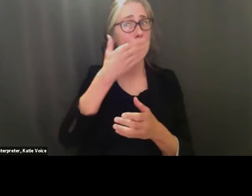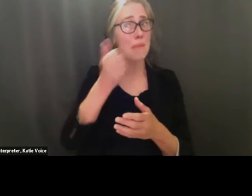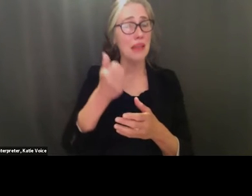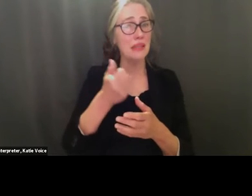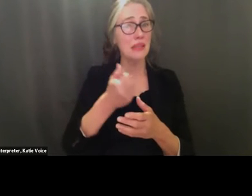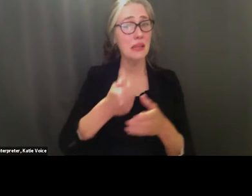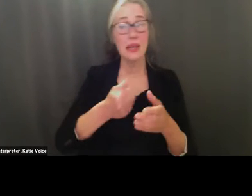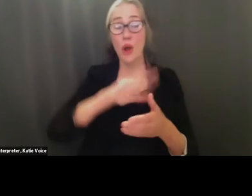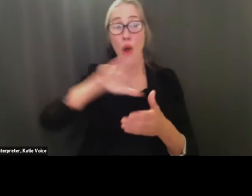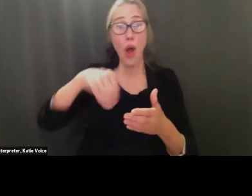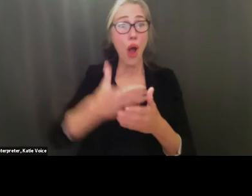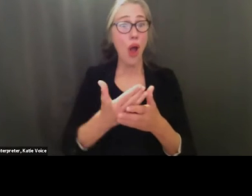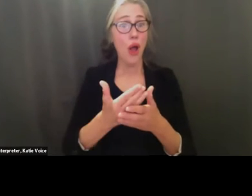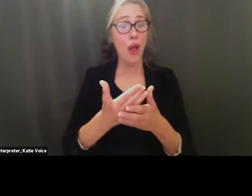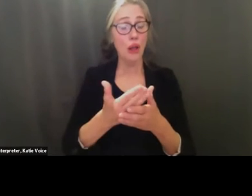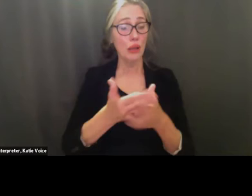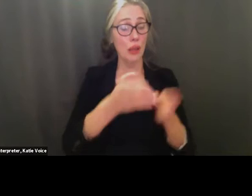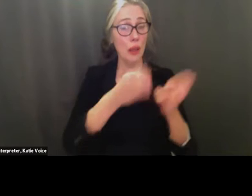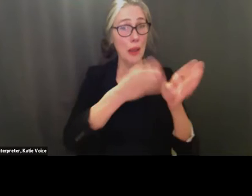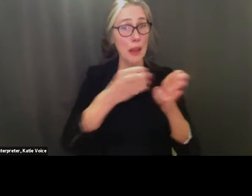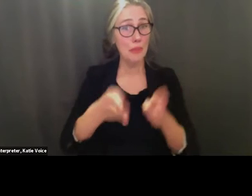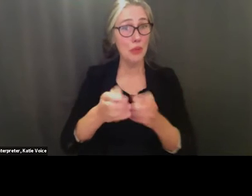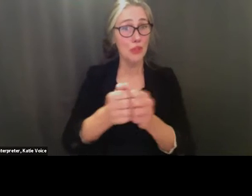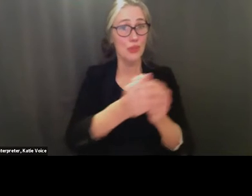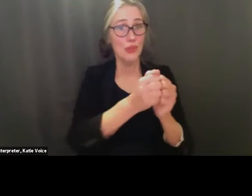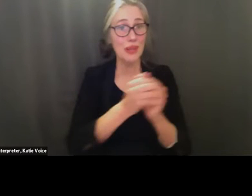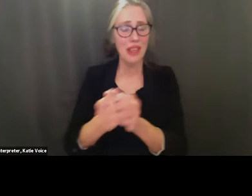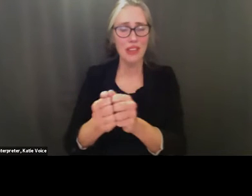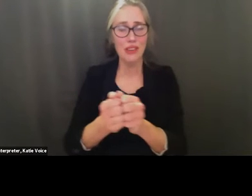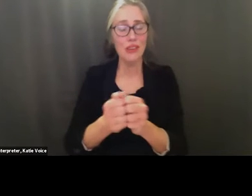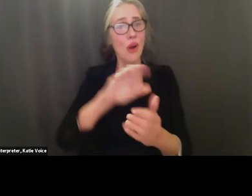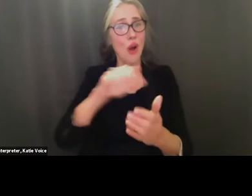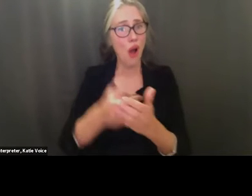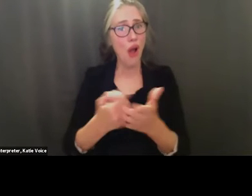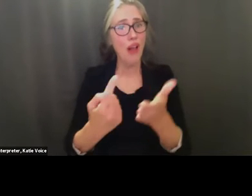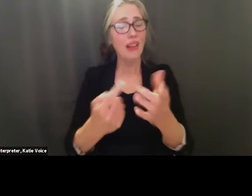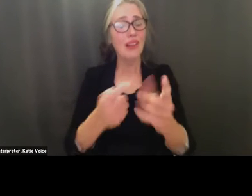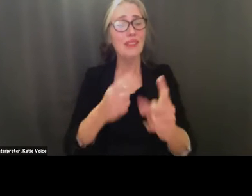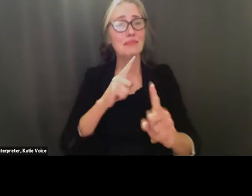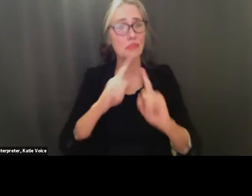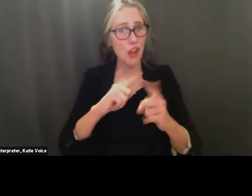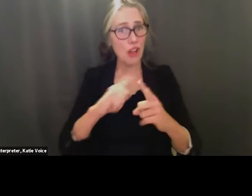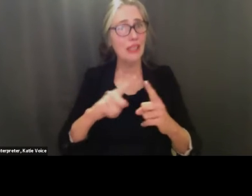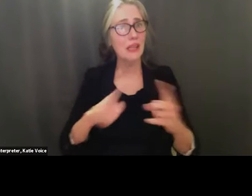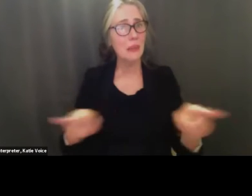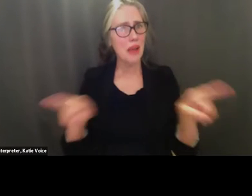ahora todo sea en persona, en el mismo salón y que se hable del mismo tema, todos juntos. Muchas